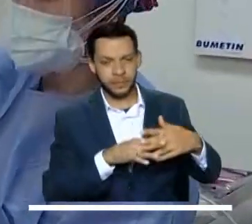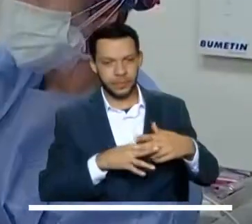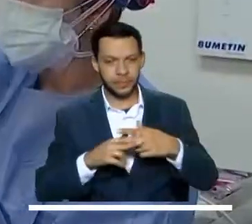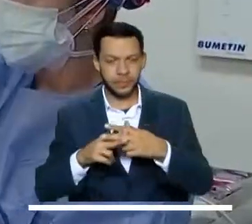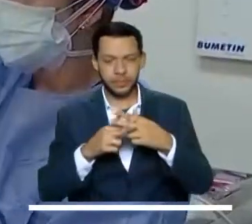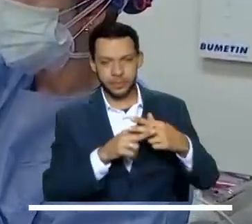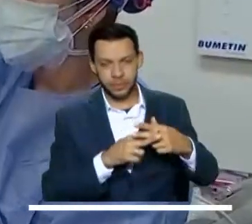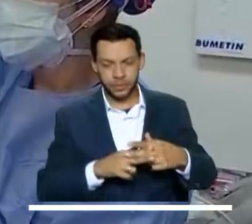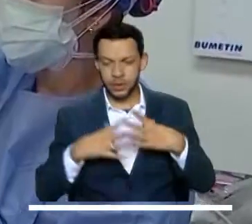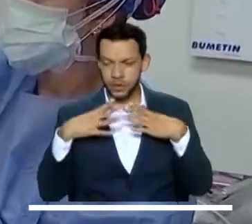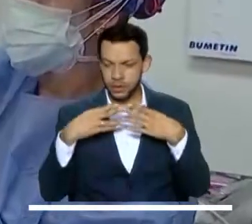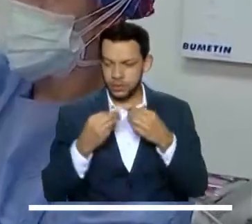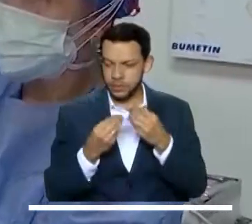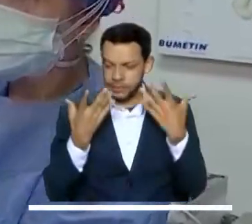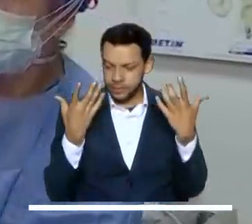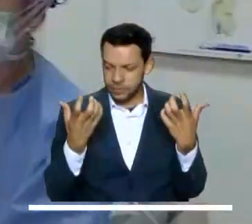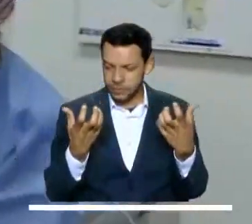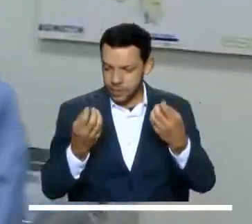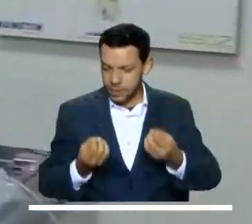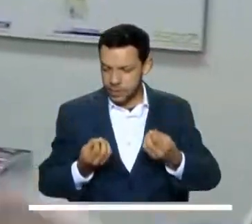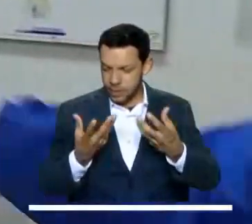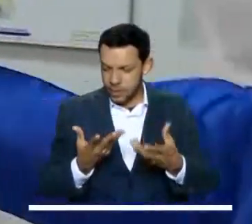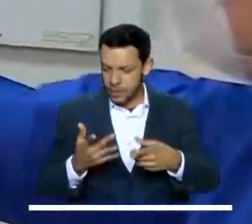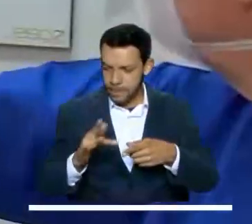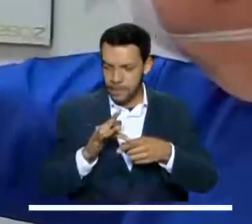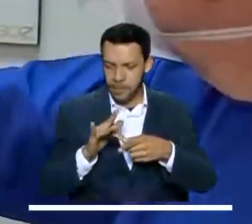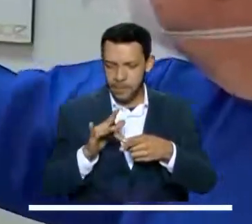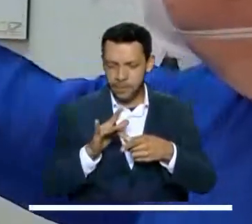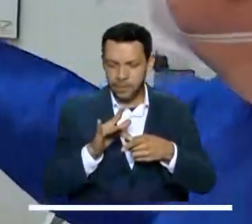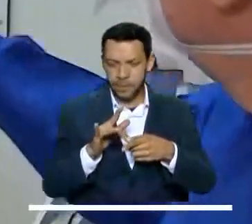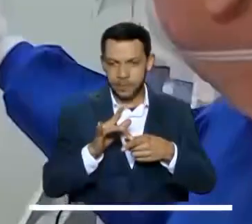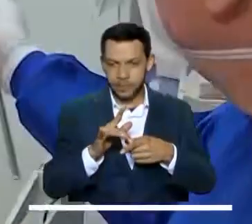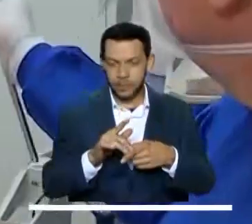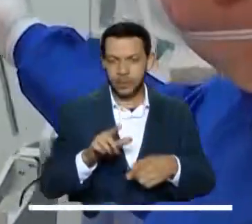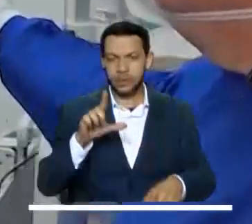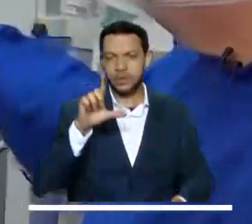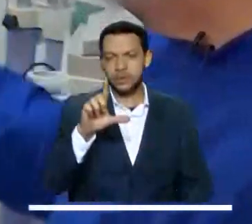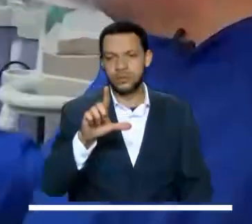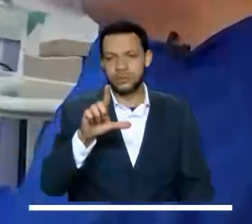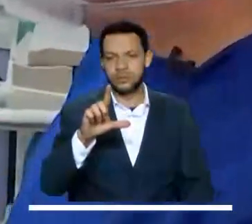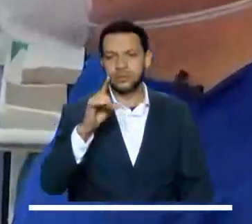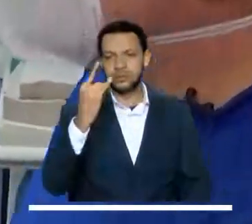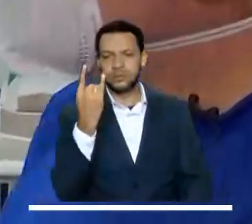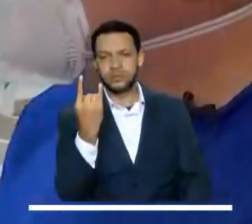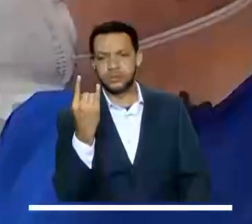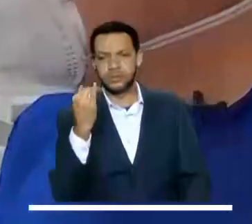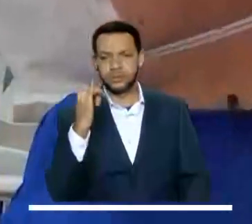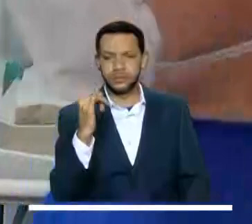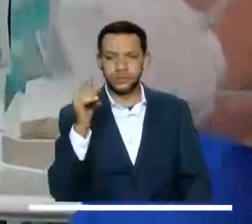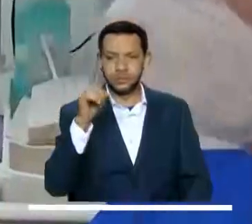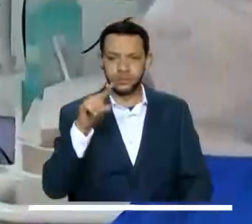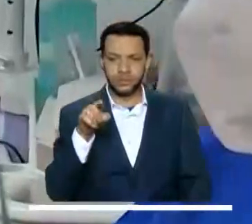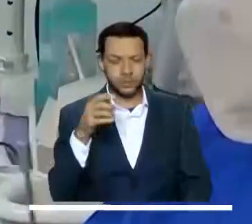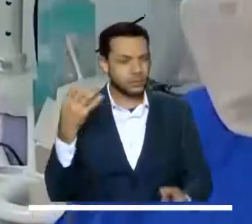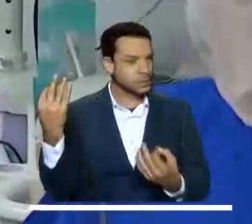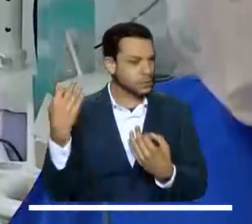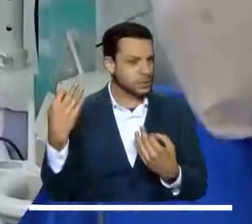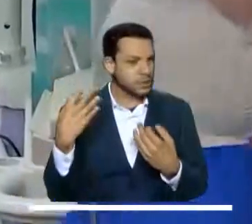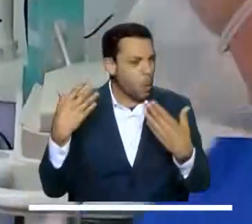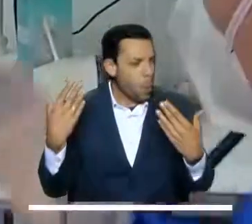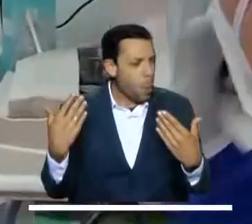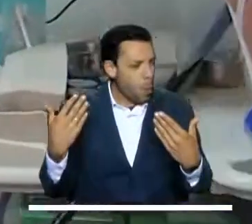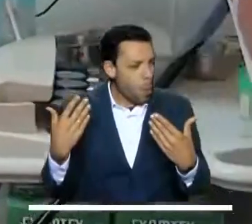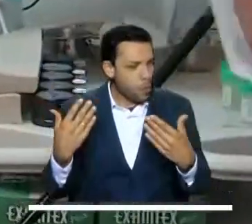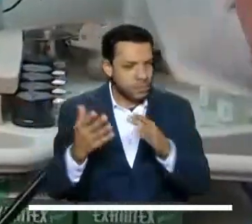nos gusta hacerlo de una manera práctica, doctor Luis Guillermo les va a explicar el sistema gastrointestinal para que entremos ya a hacer el